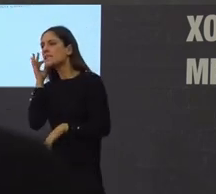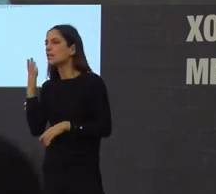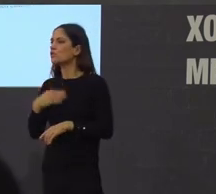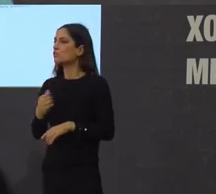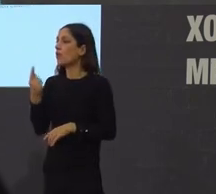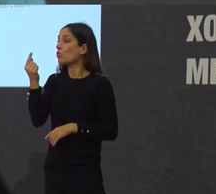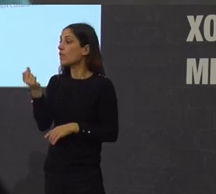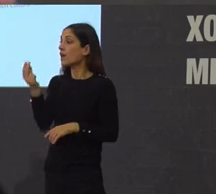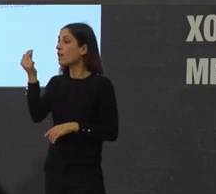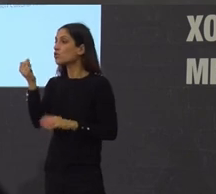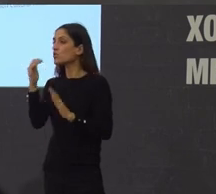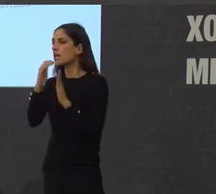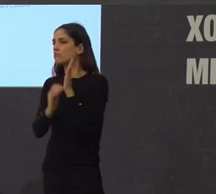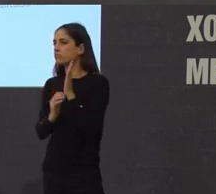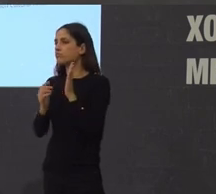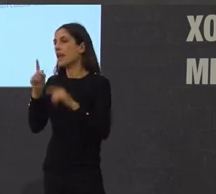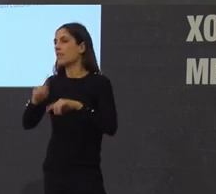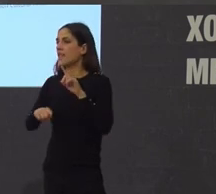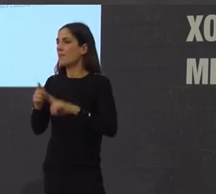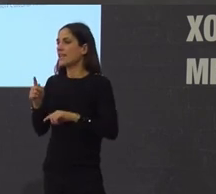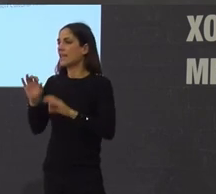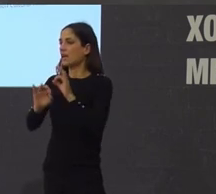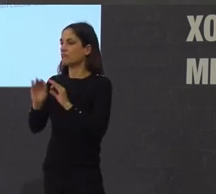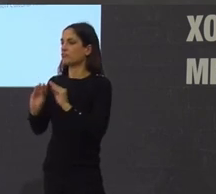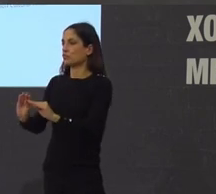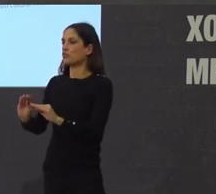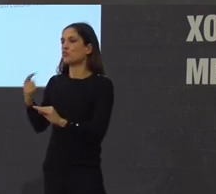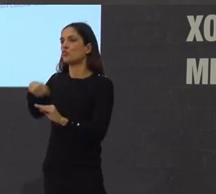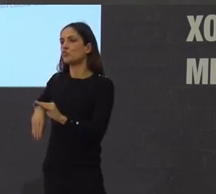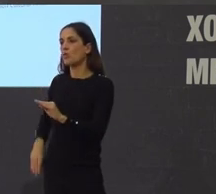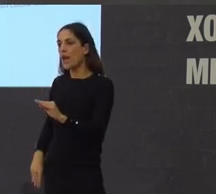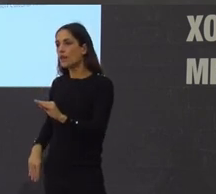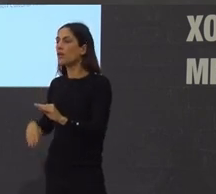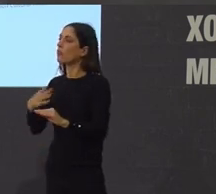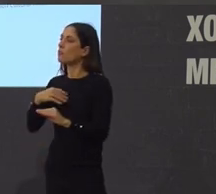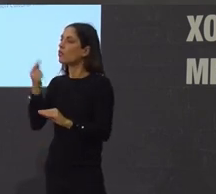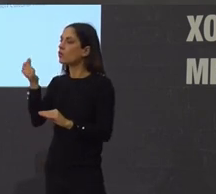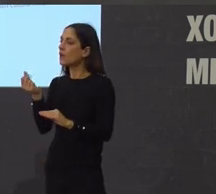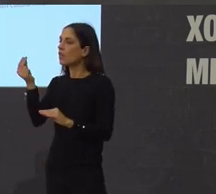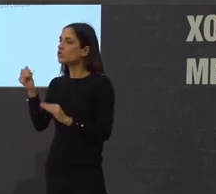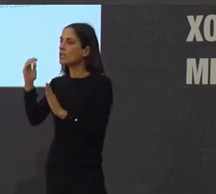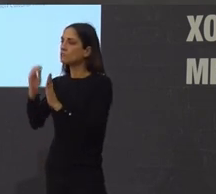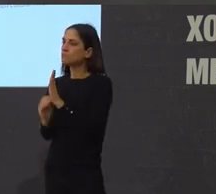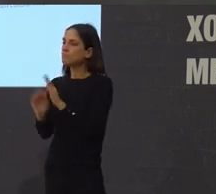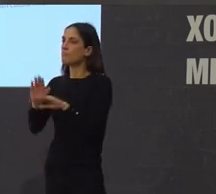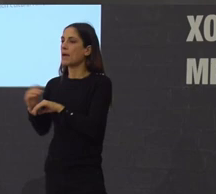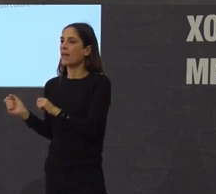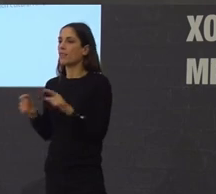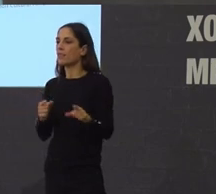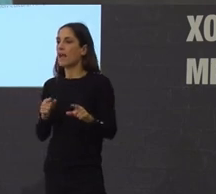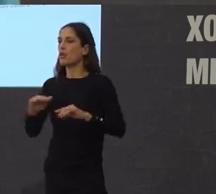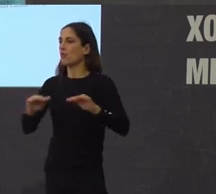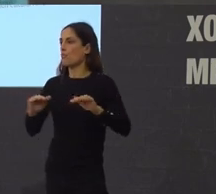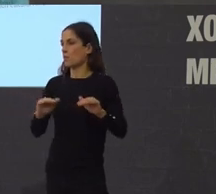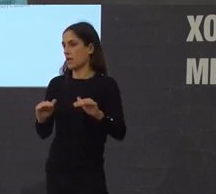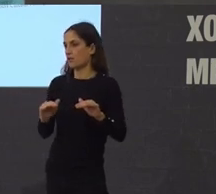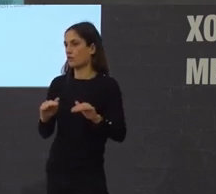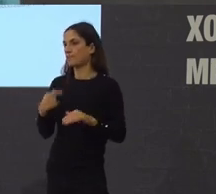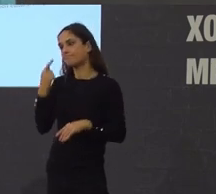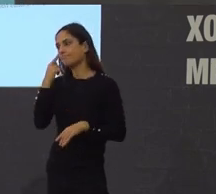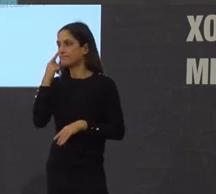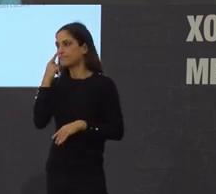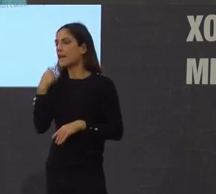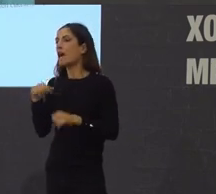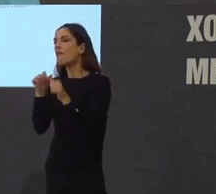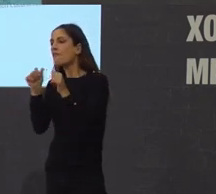depende de un nivel 2 o lo que tuvieran para el movimiento fíjense o simbolismo que tengo